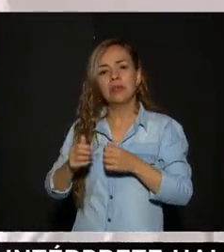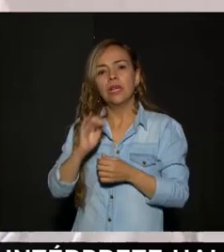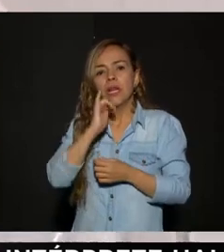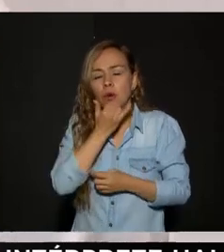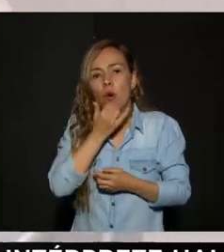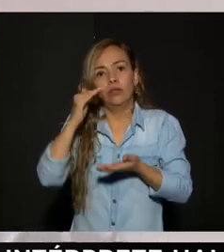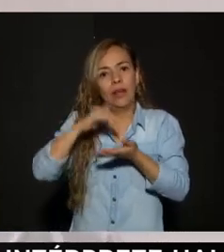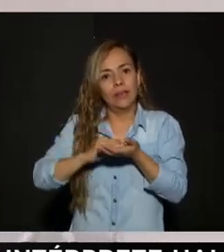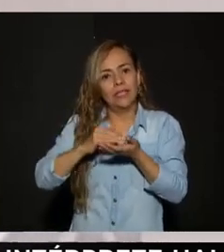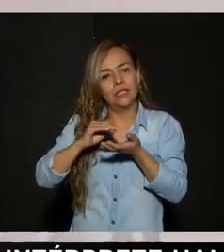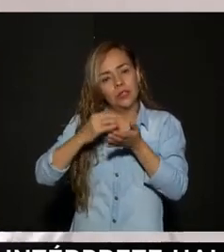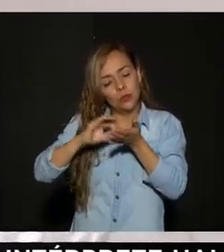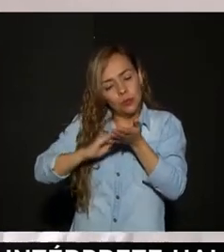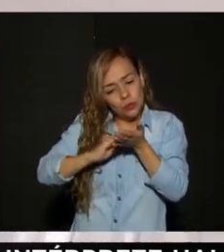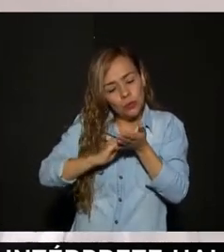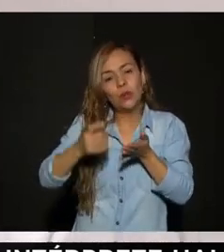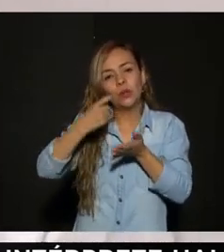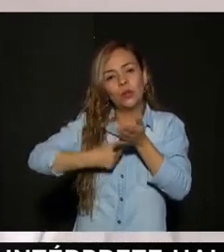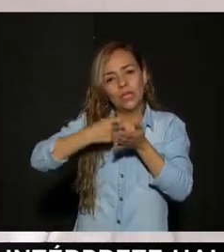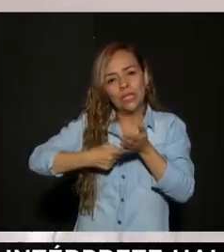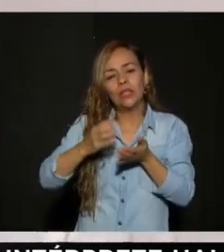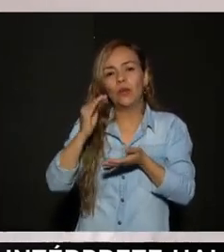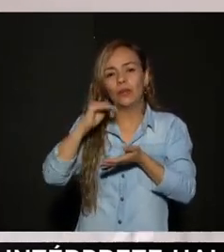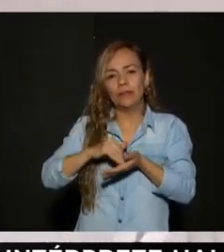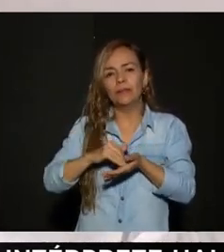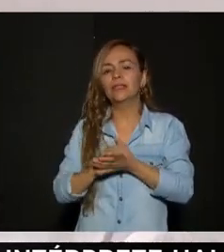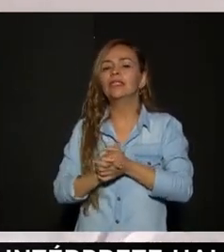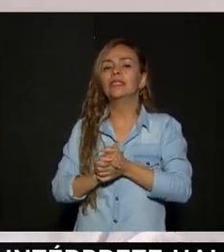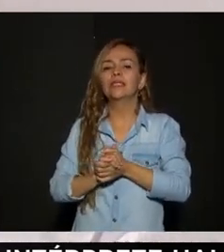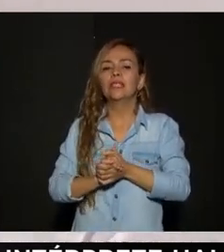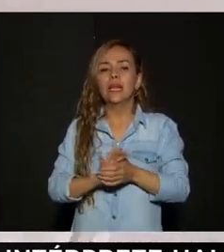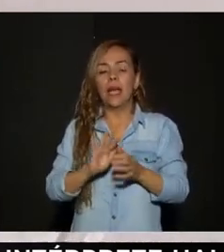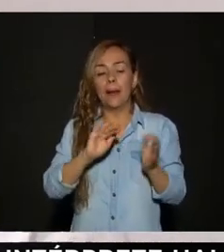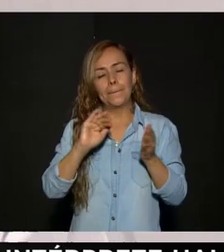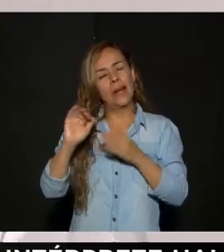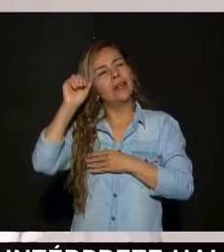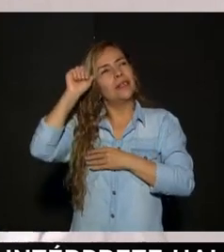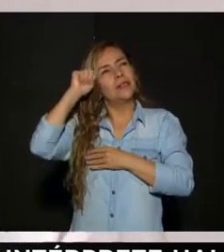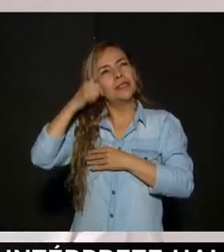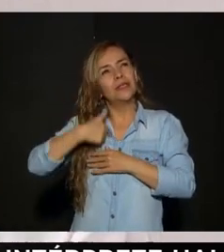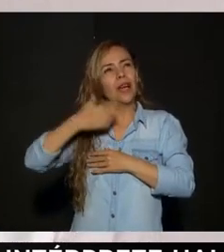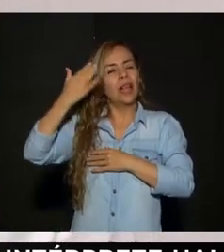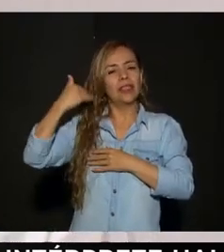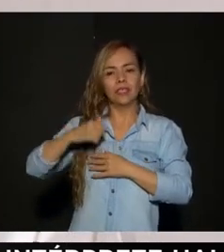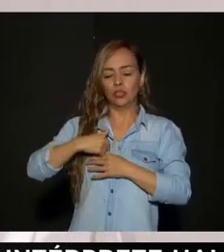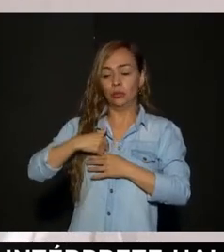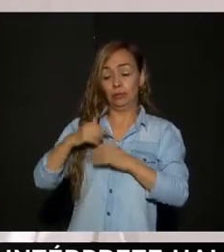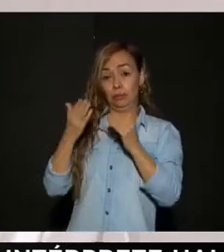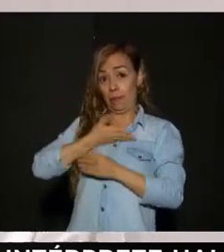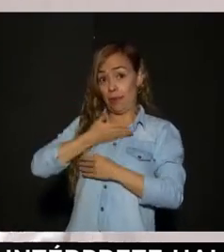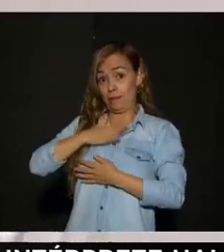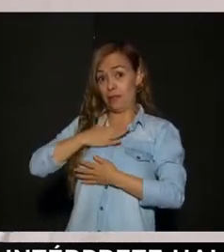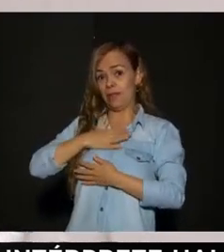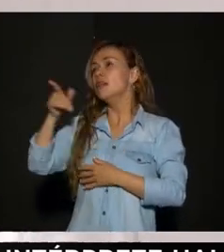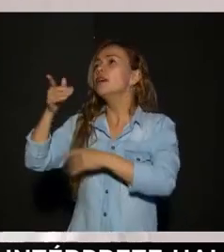equivoquen, que tengo algo en mi casa malo. Yo me hace acordar con mi mamá, ella se dañaba algo en la